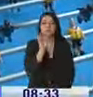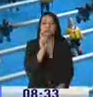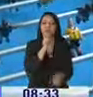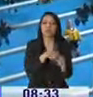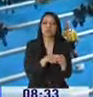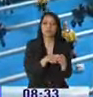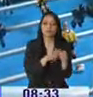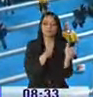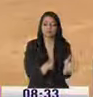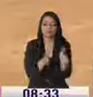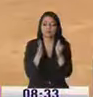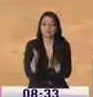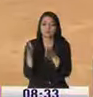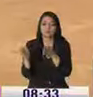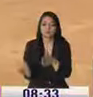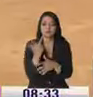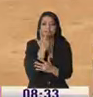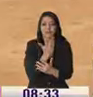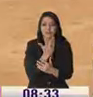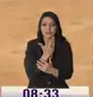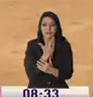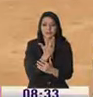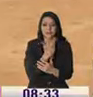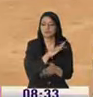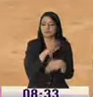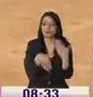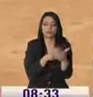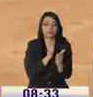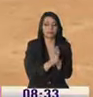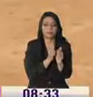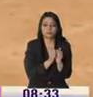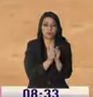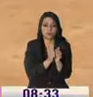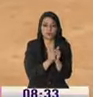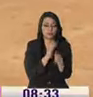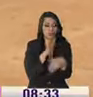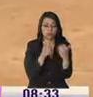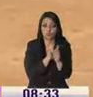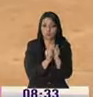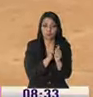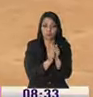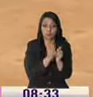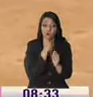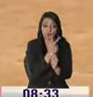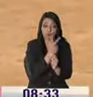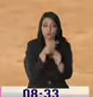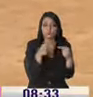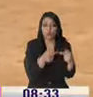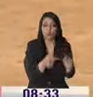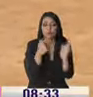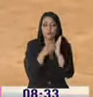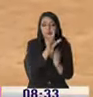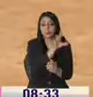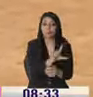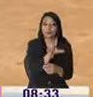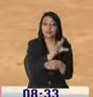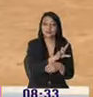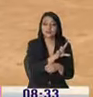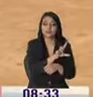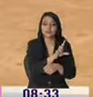3 ciclos. Van a practicar todas las disciplinas, o sea, van a entrenar 2 disciplinas diarias. Por ejemplo, lunes